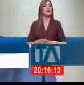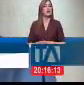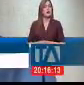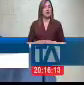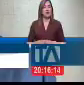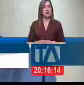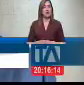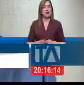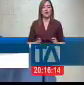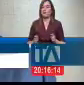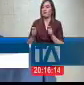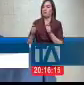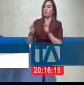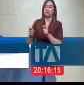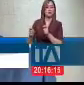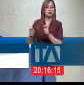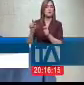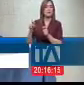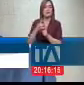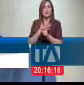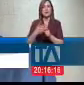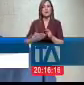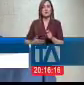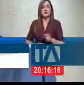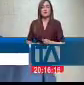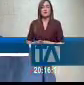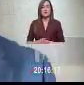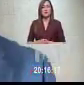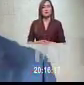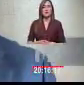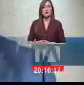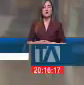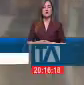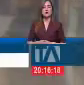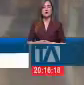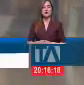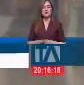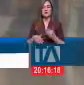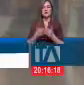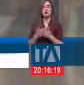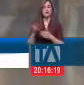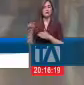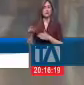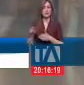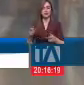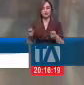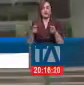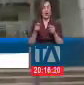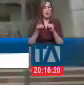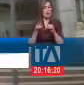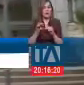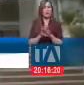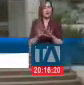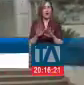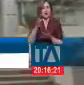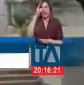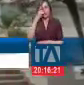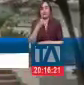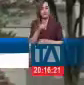veto al Ejecutivo para que el Ejecutivo se lleve todas los laureles. La Asamblea debía regular lo que